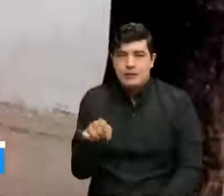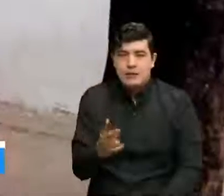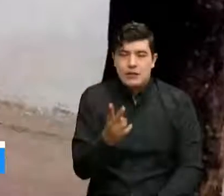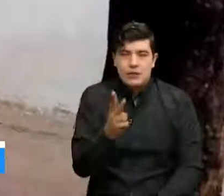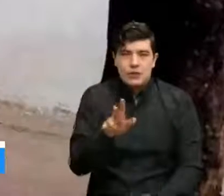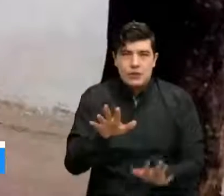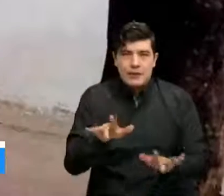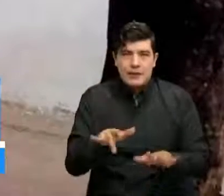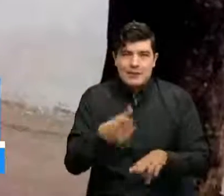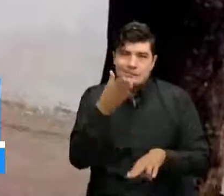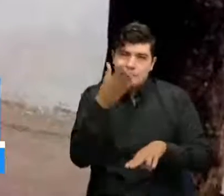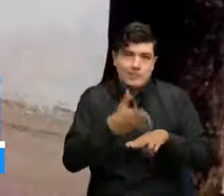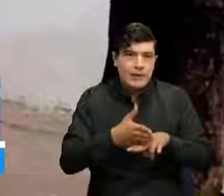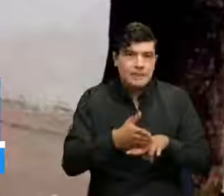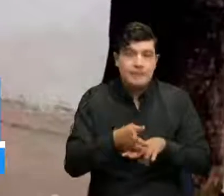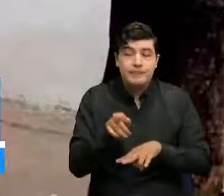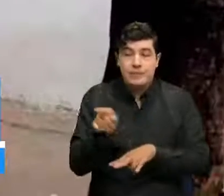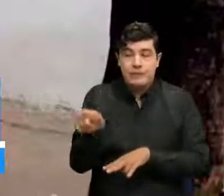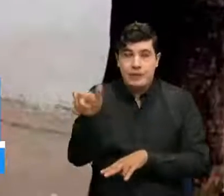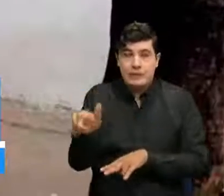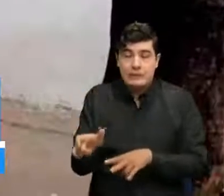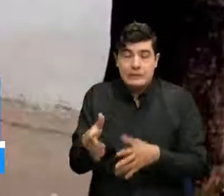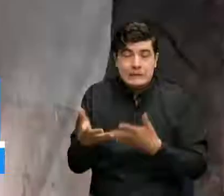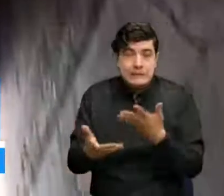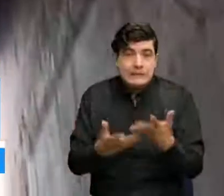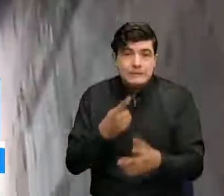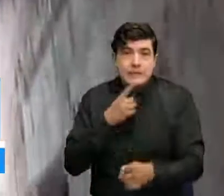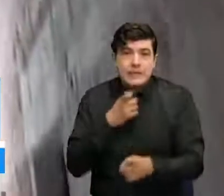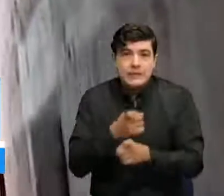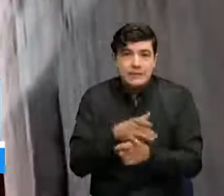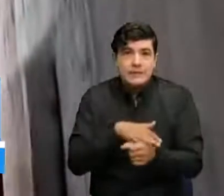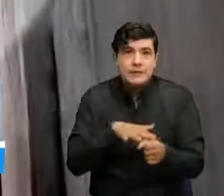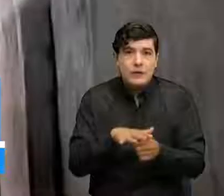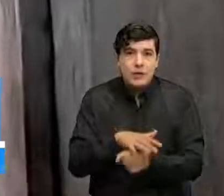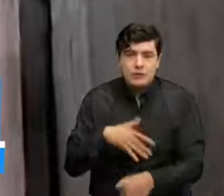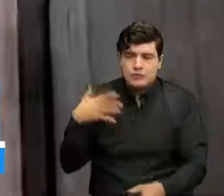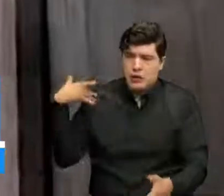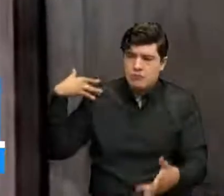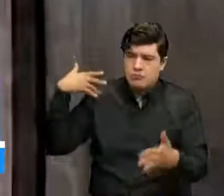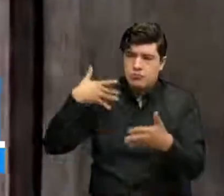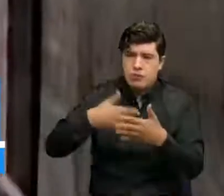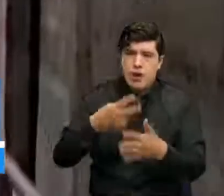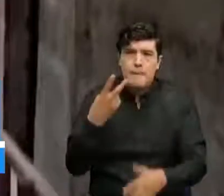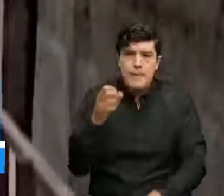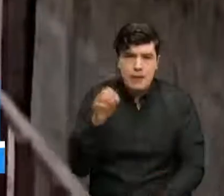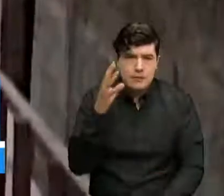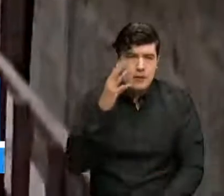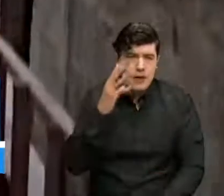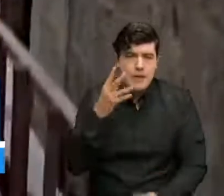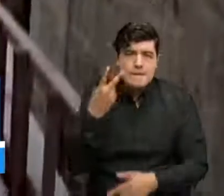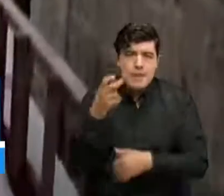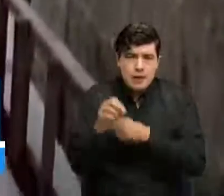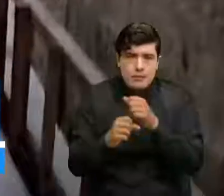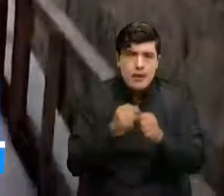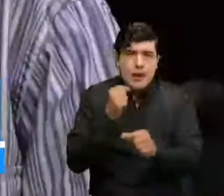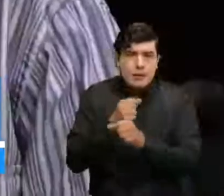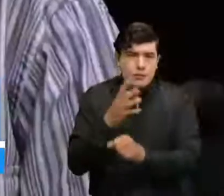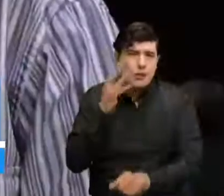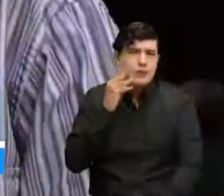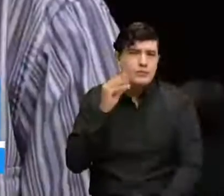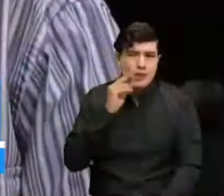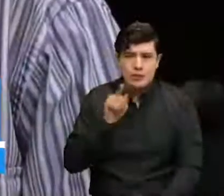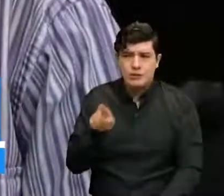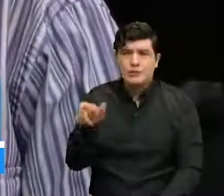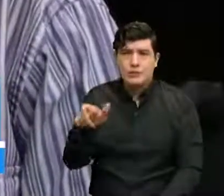Con más de 20 años al servicio comunal, Luis Eduardo Rodríguez hoy vive en estas condiciones. En estas condiciones ya voy